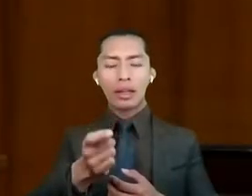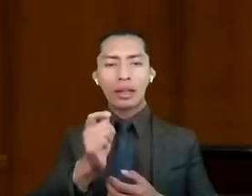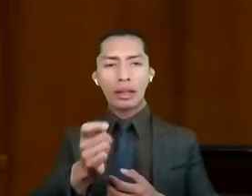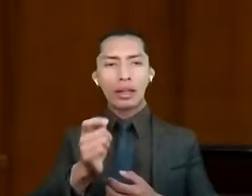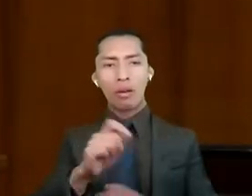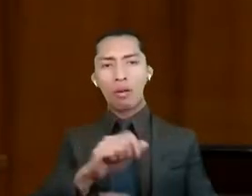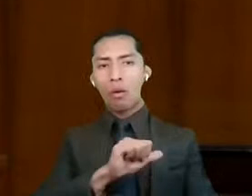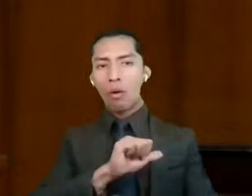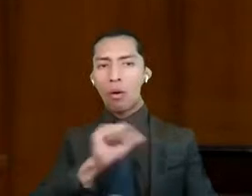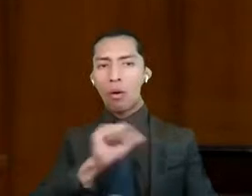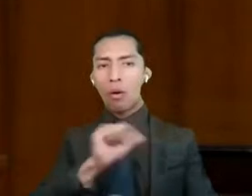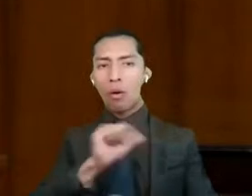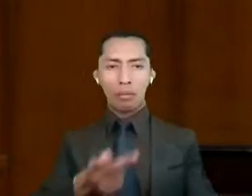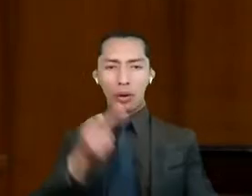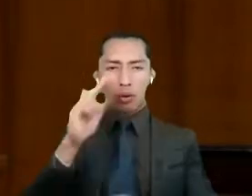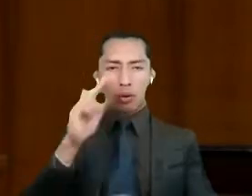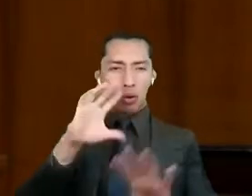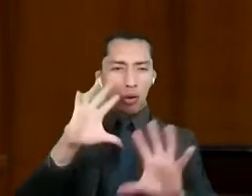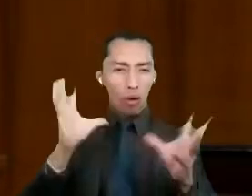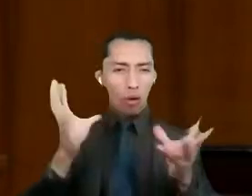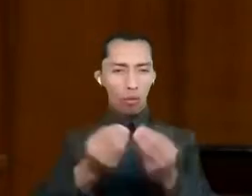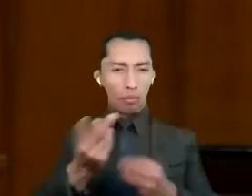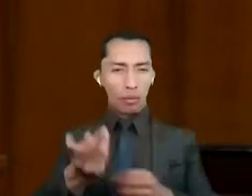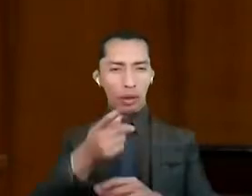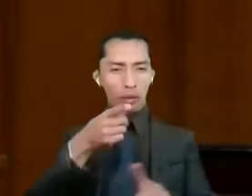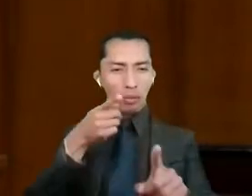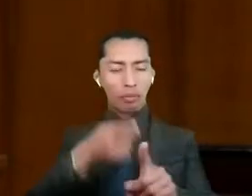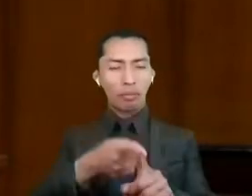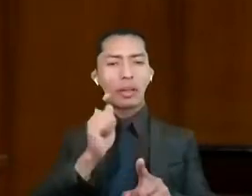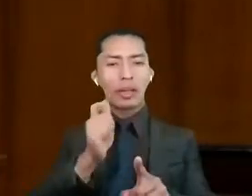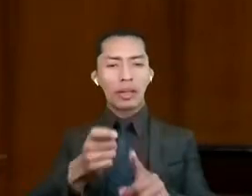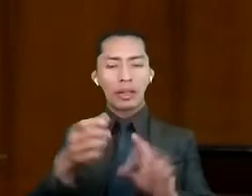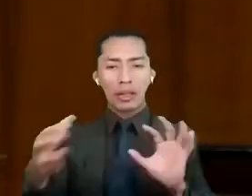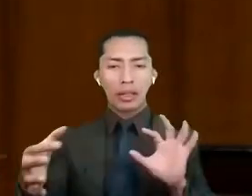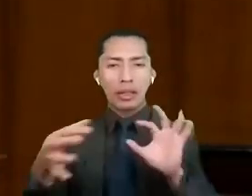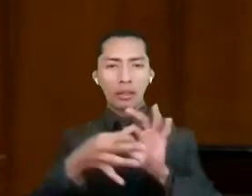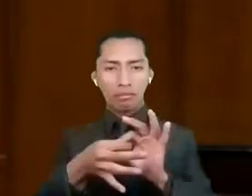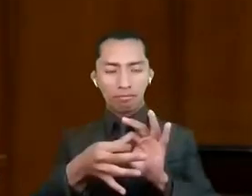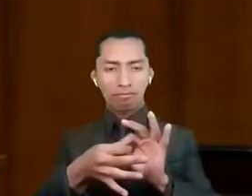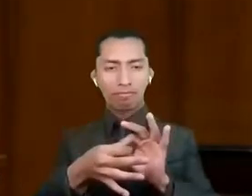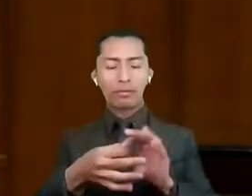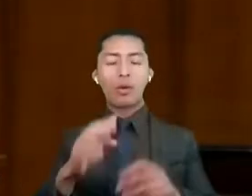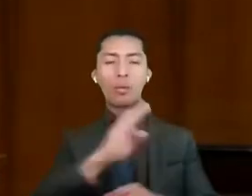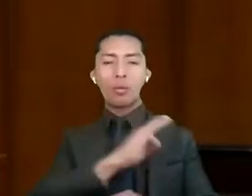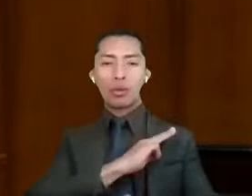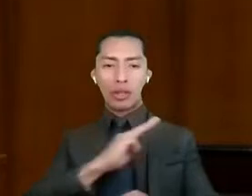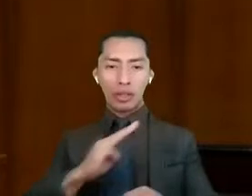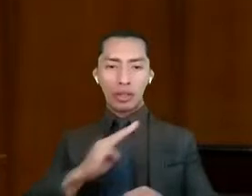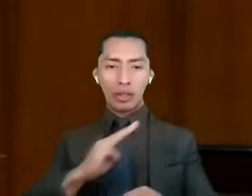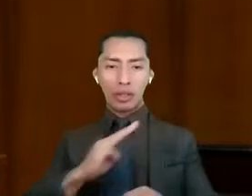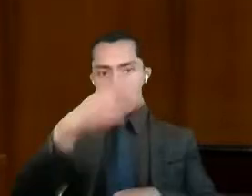la siguiente pregunta global. En materia de coordinación con los municipios de la entidad,